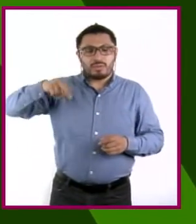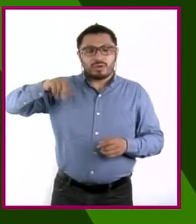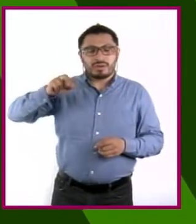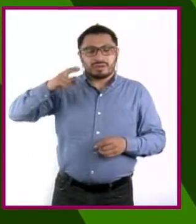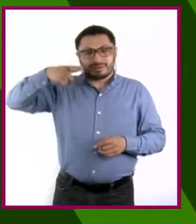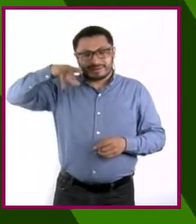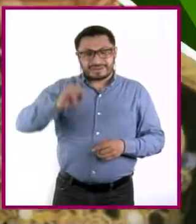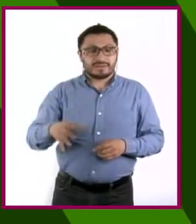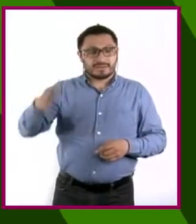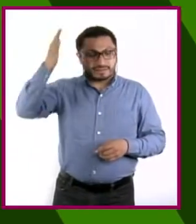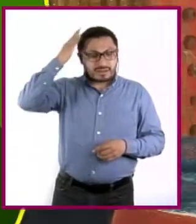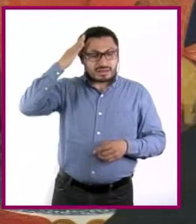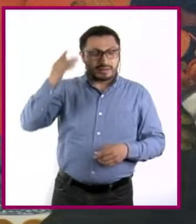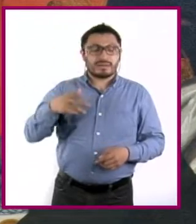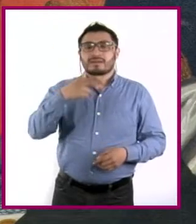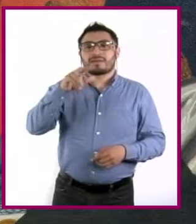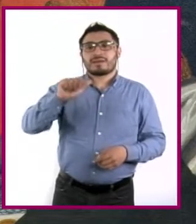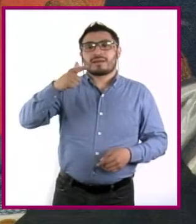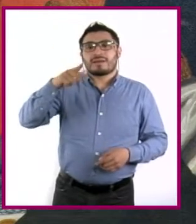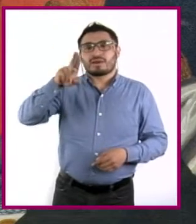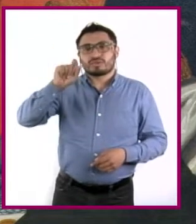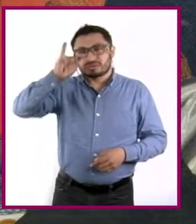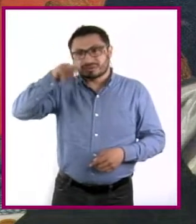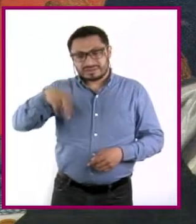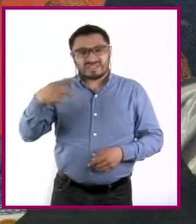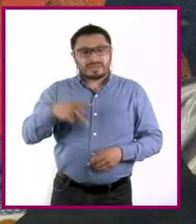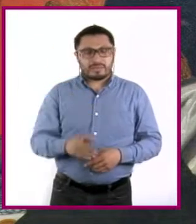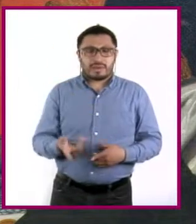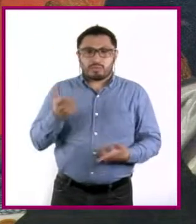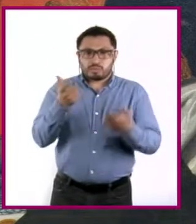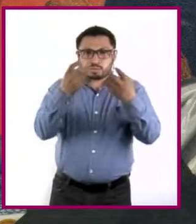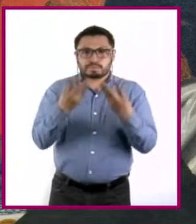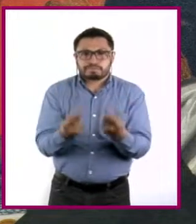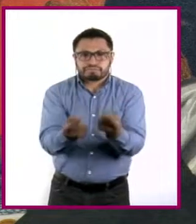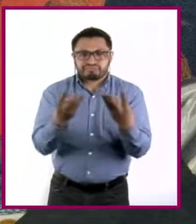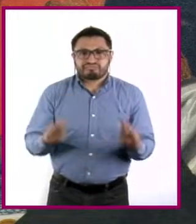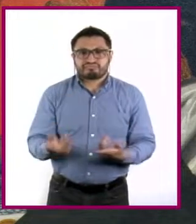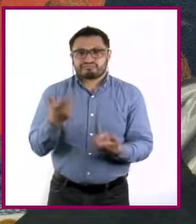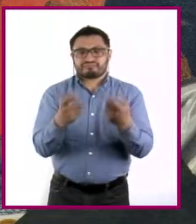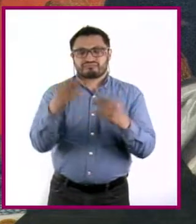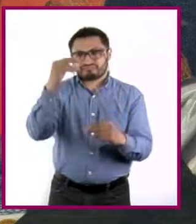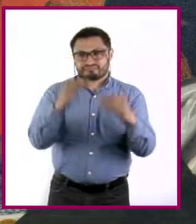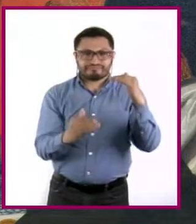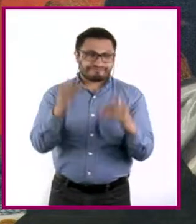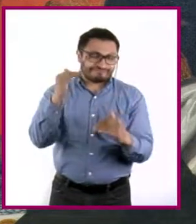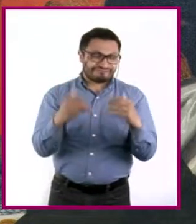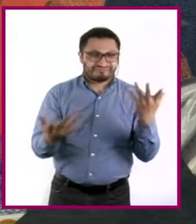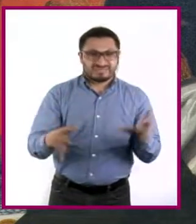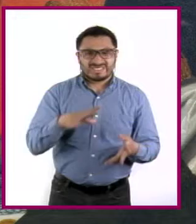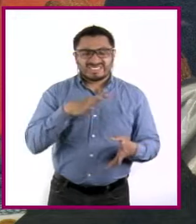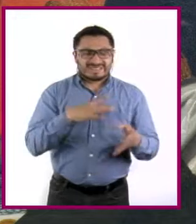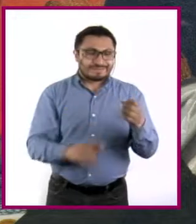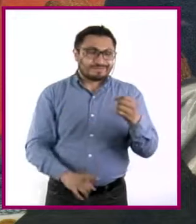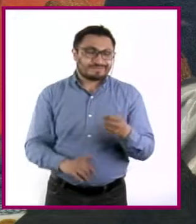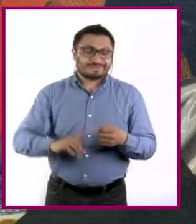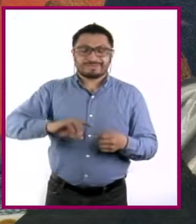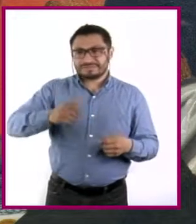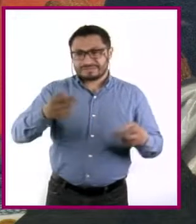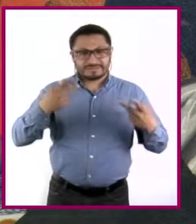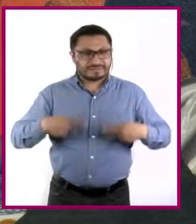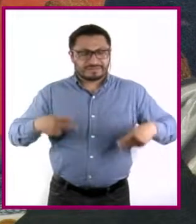Agustín de Iturbide. Pero los despilfarros monárquicos y la inestabilidad social produjeron la inconformidad de